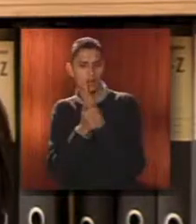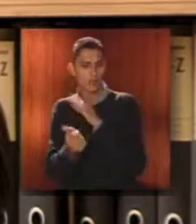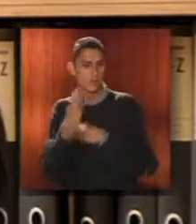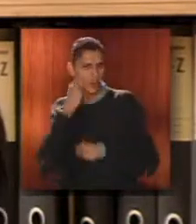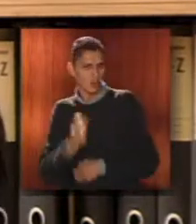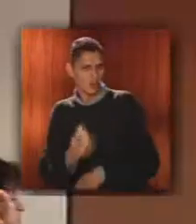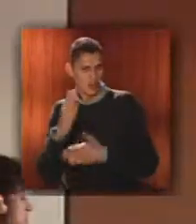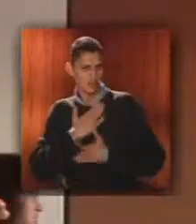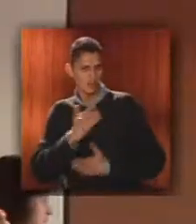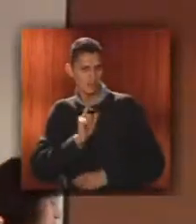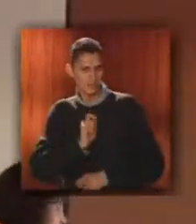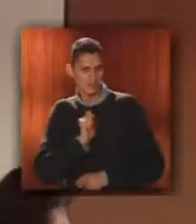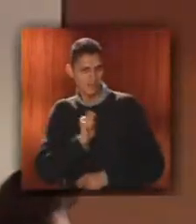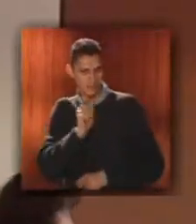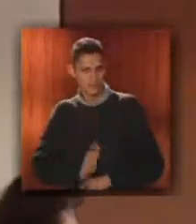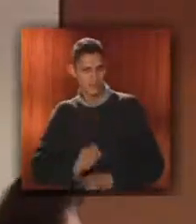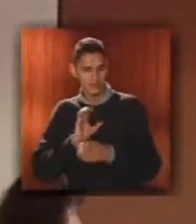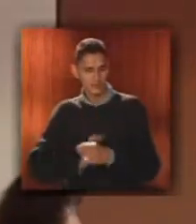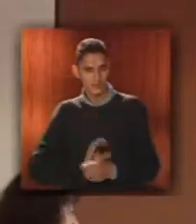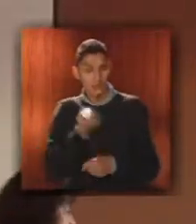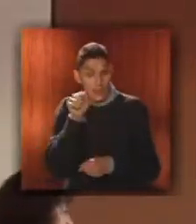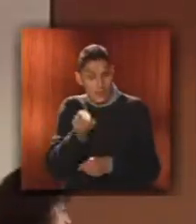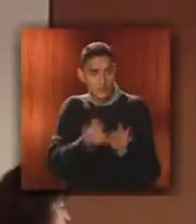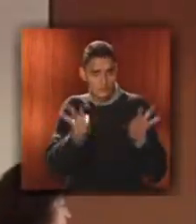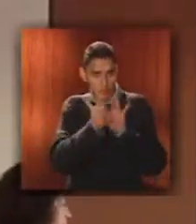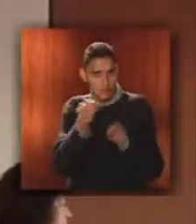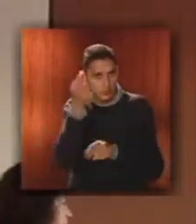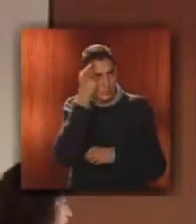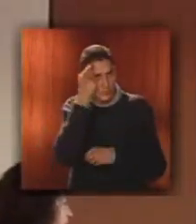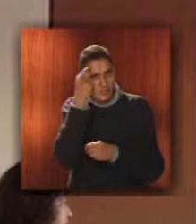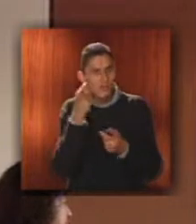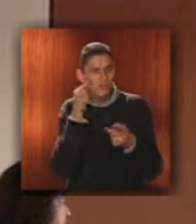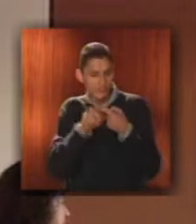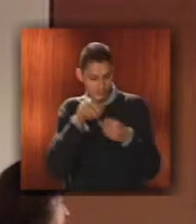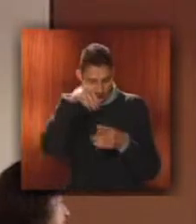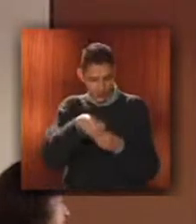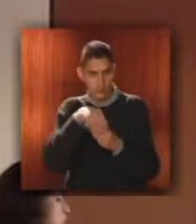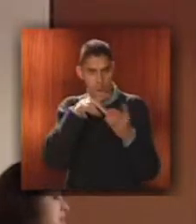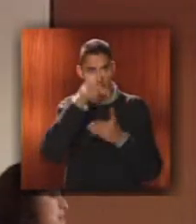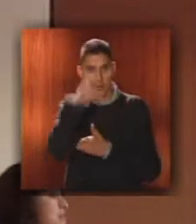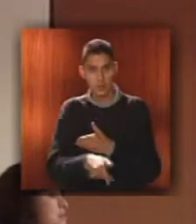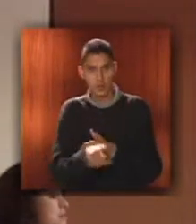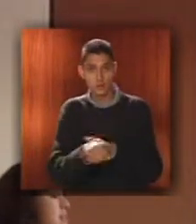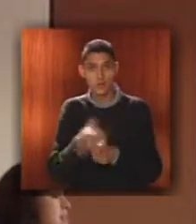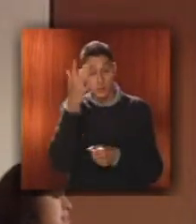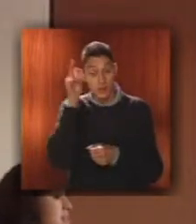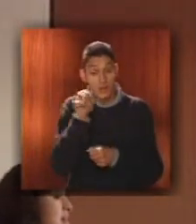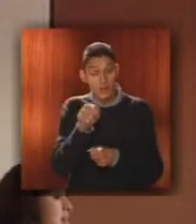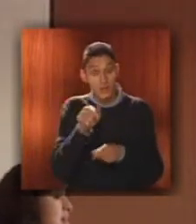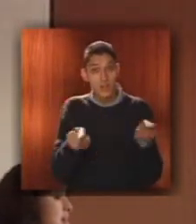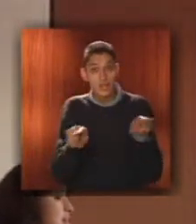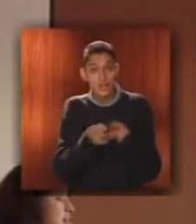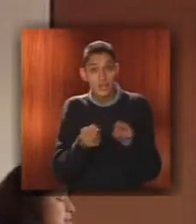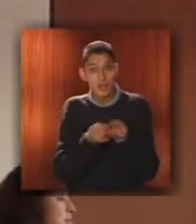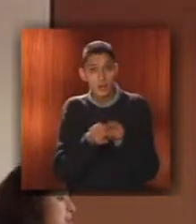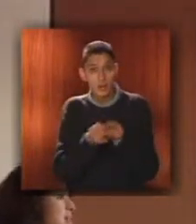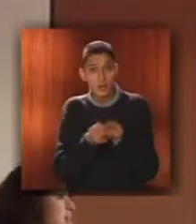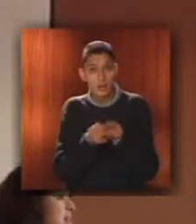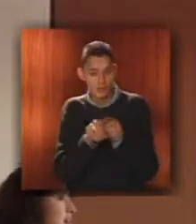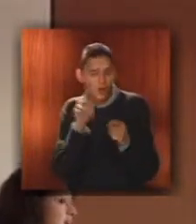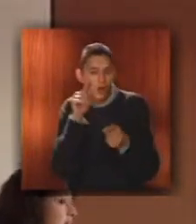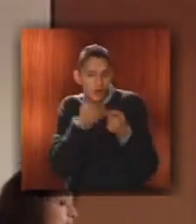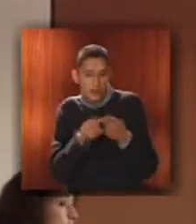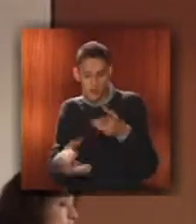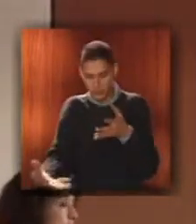humanamente. Entonces allí como que eso es de tener en cuenta porque es lo que persigue